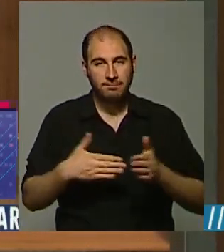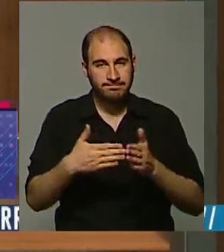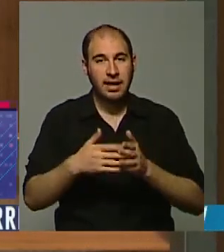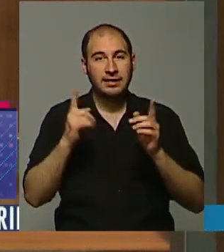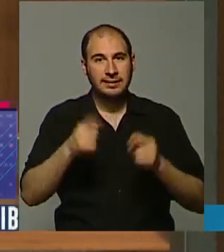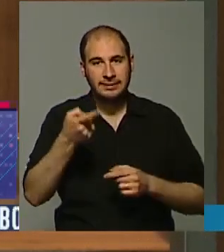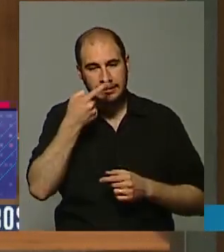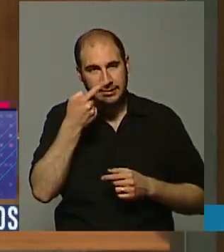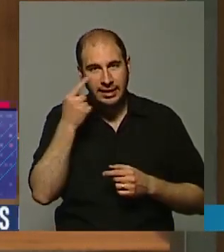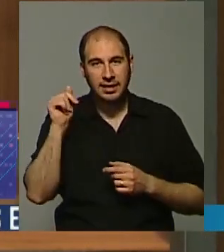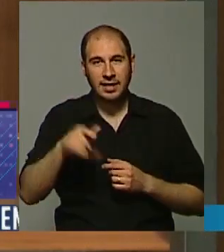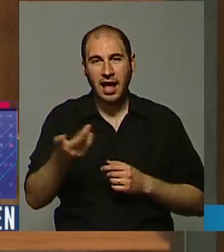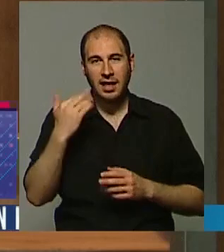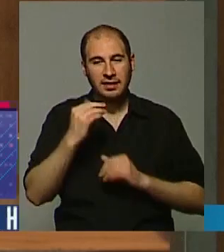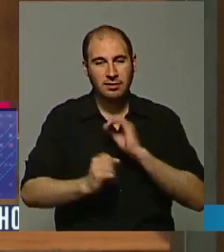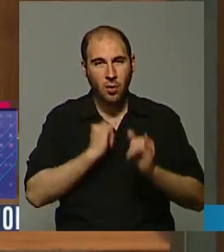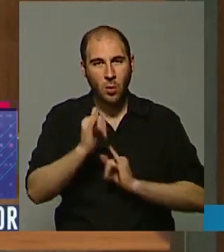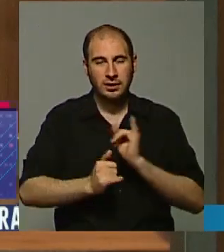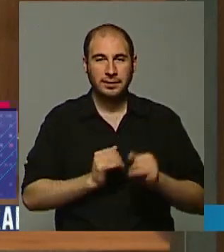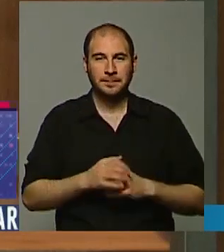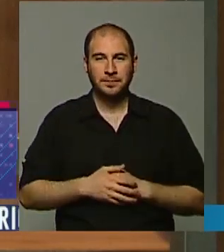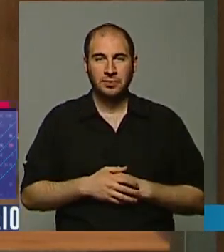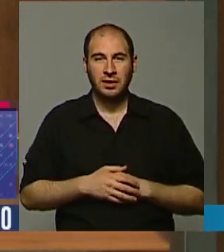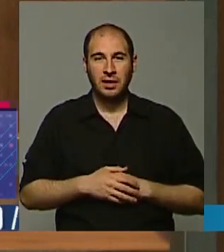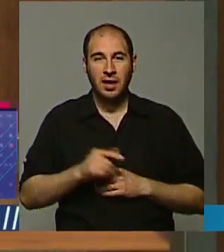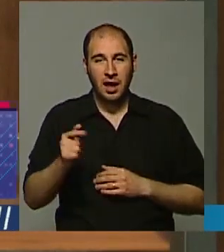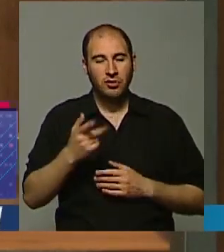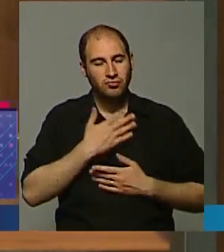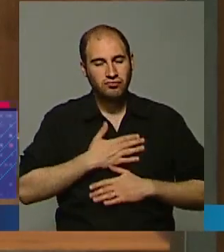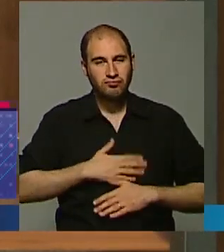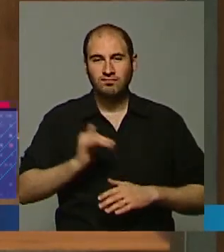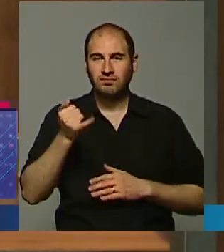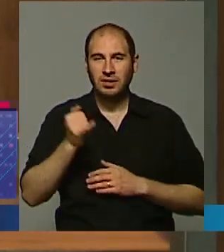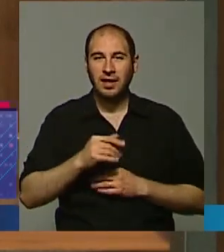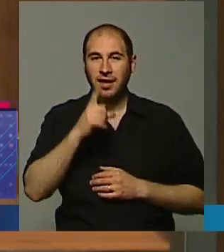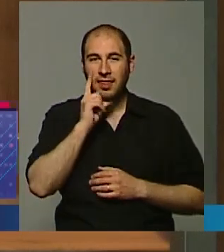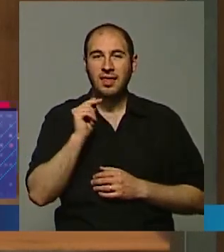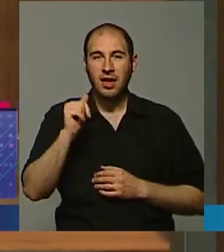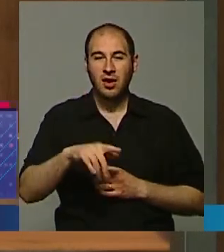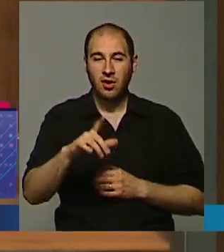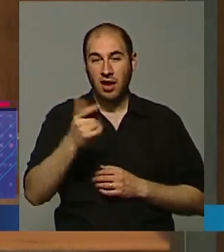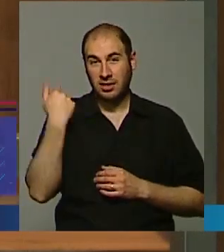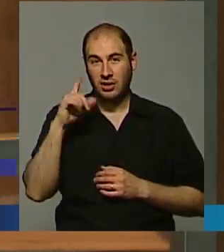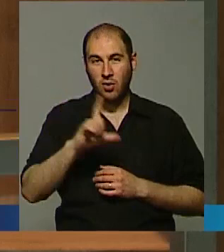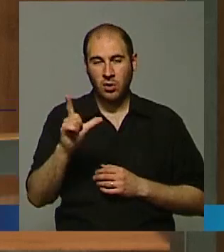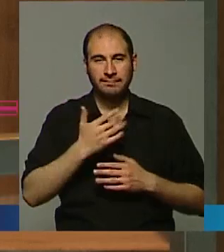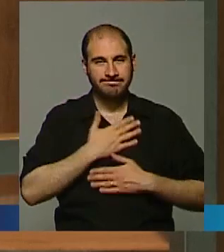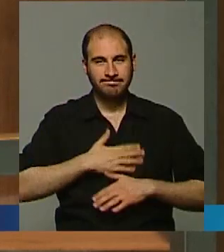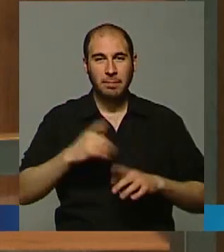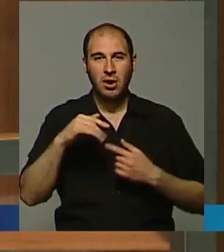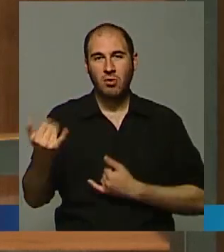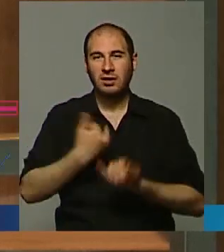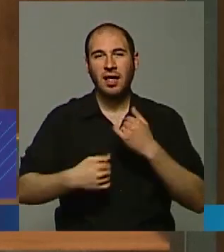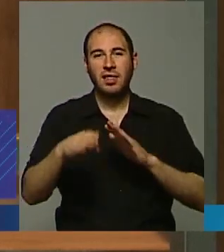las expectativas esas que se habían generado, hay que decir que se calmaron un poco con una jornada de lunes bastante tranquila, pero vamos a hablar